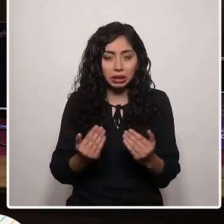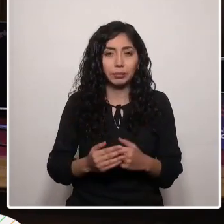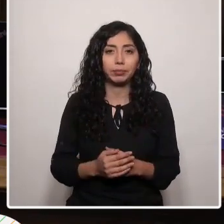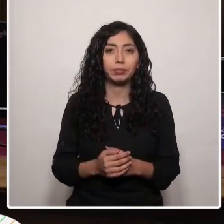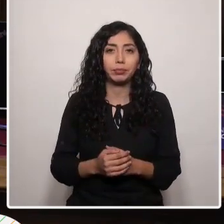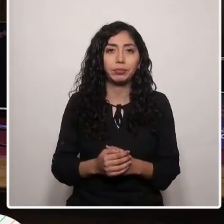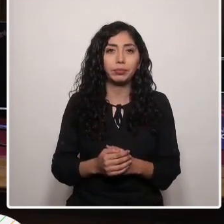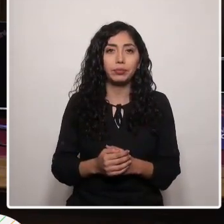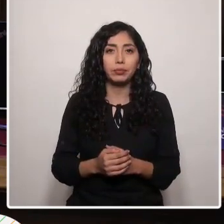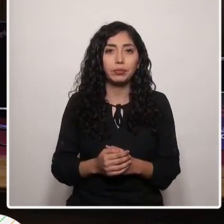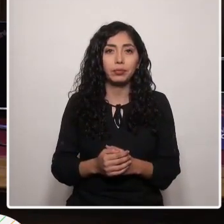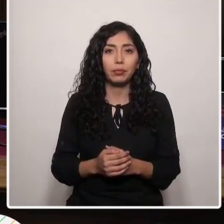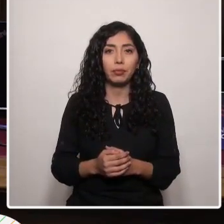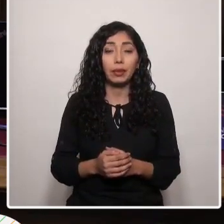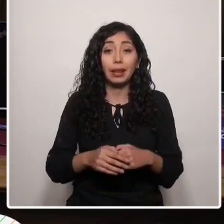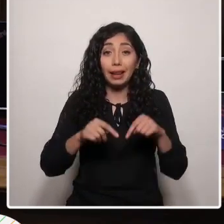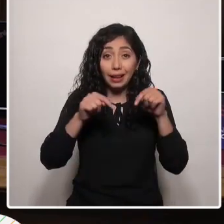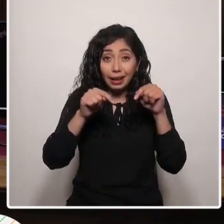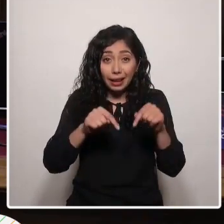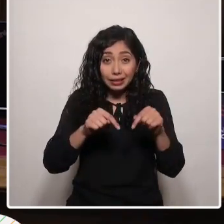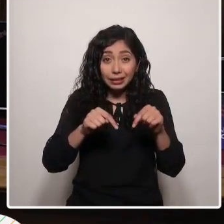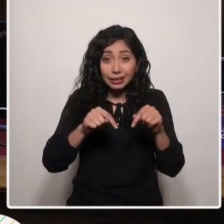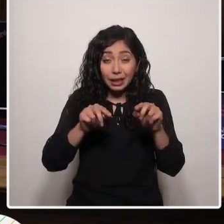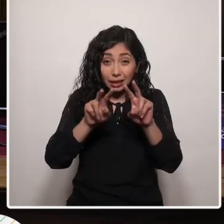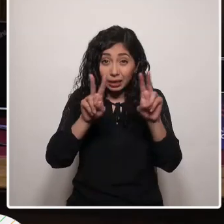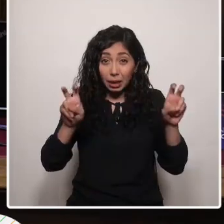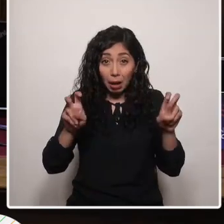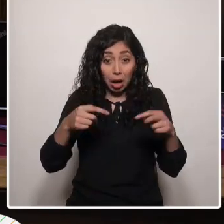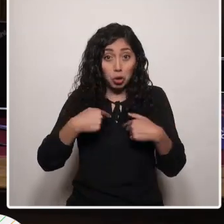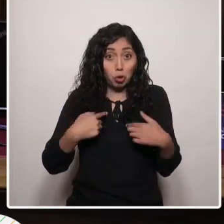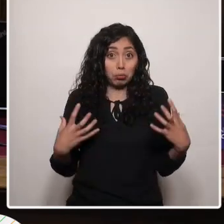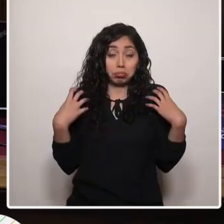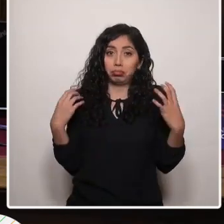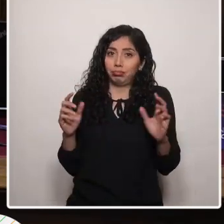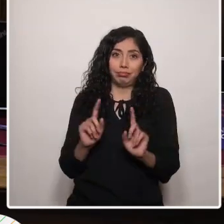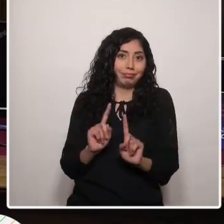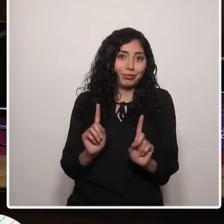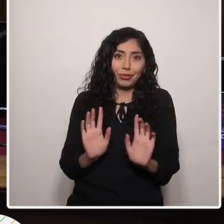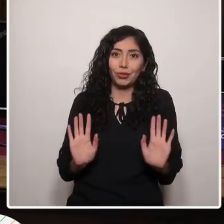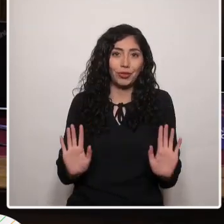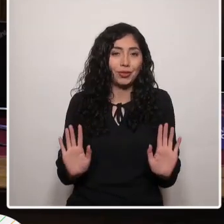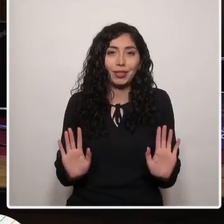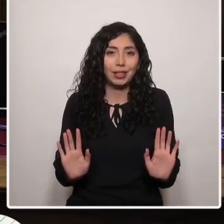Este punto sí que a mí no me corresponde Secretario. Resolver.